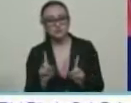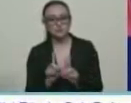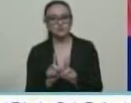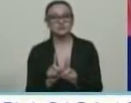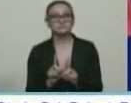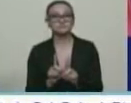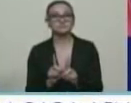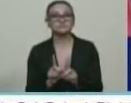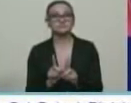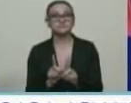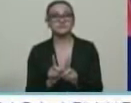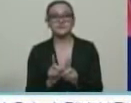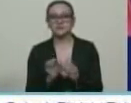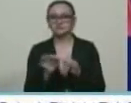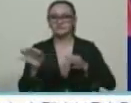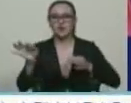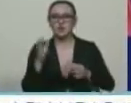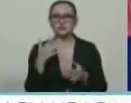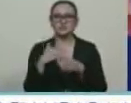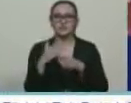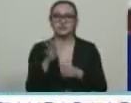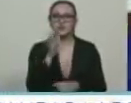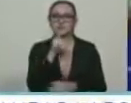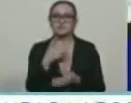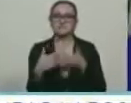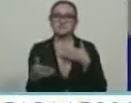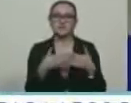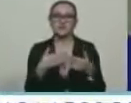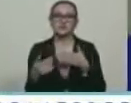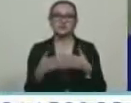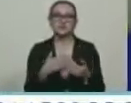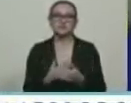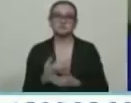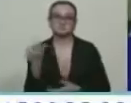geográfica distancia de geografía no tiene ninguna importancia.